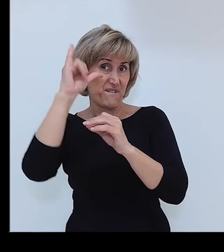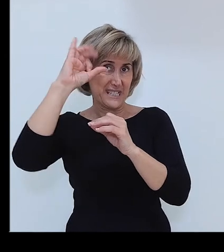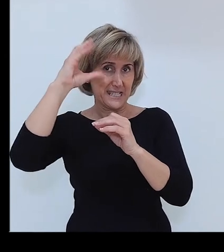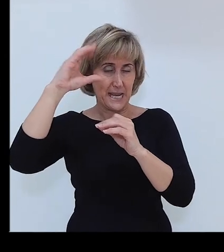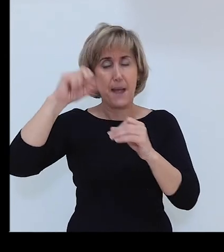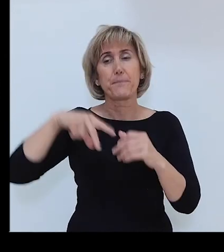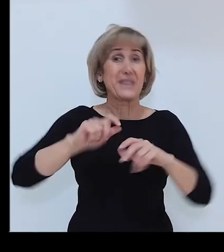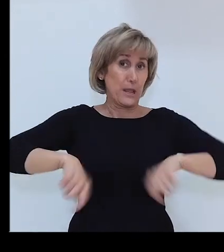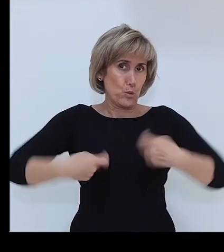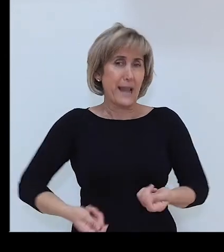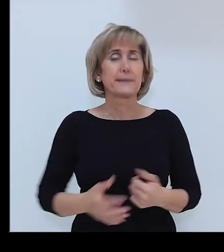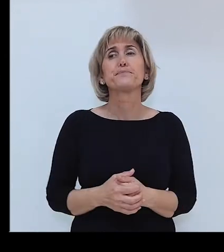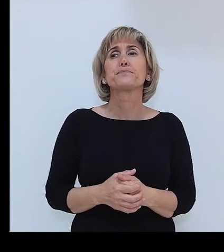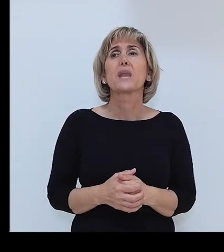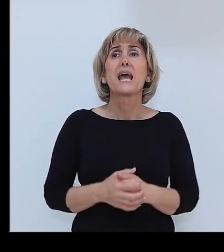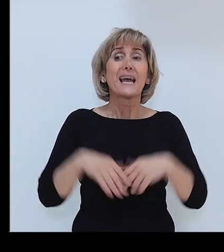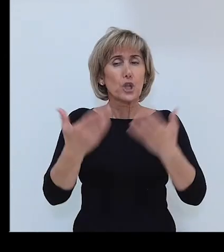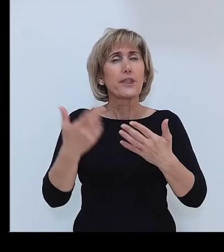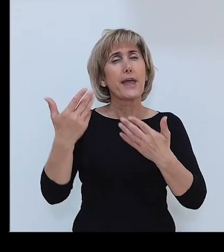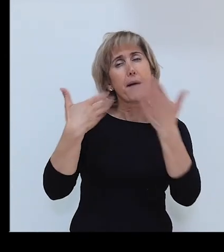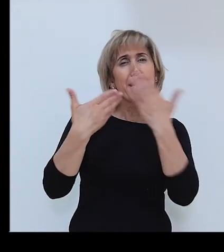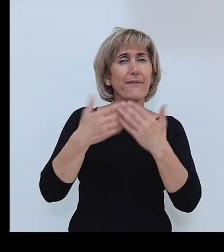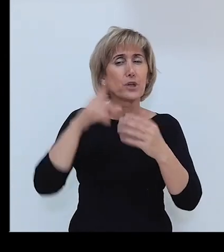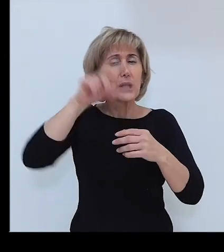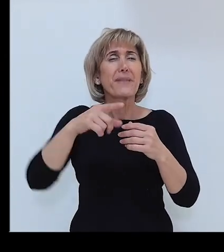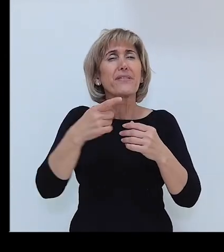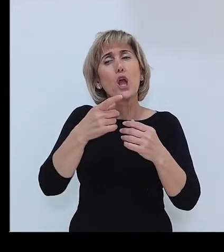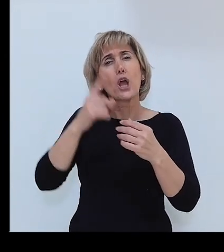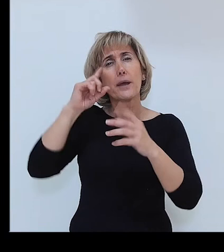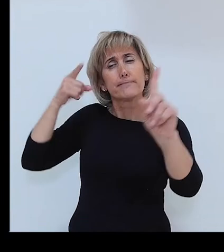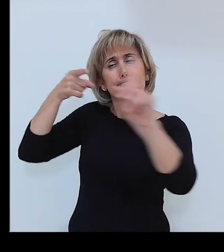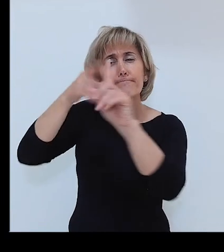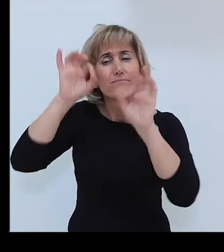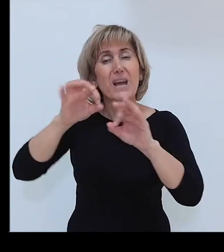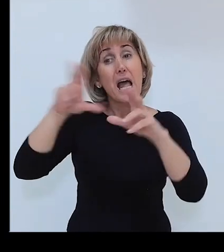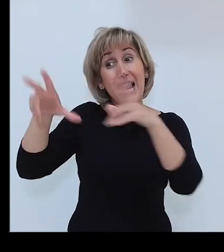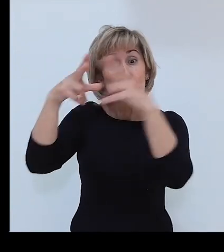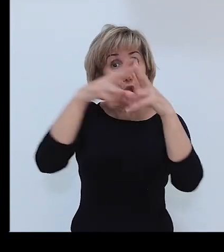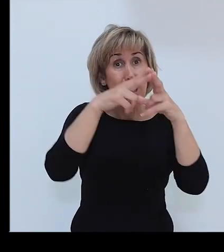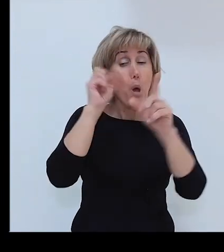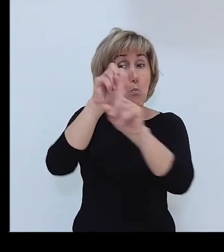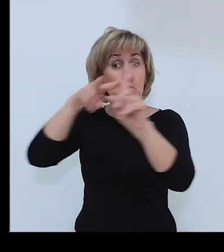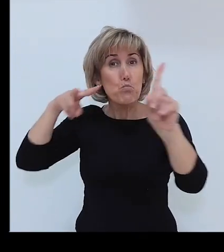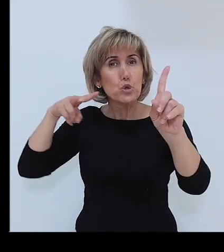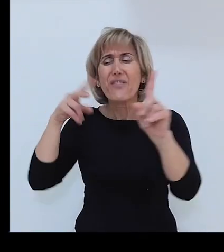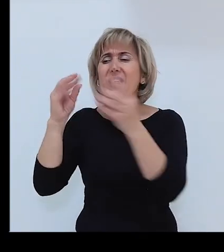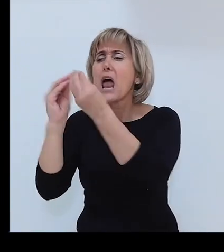hablando exactamente de los mismos problemas, ¿no? Y están hablando además de abordar la sociedad desde